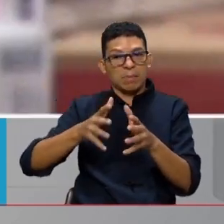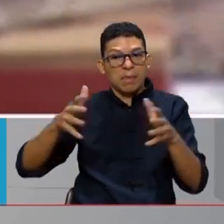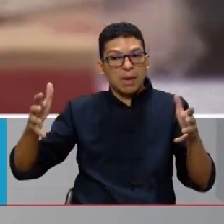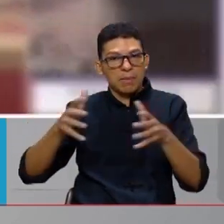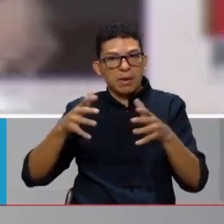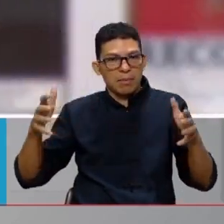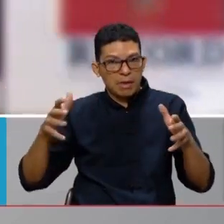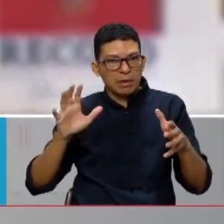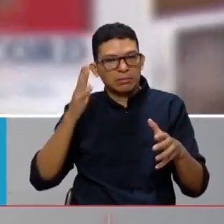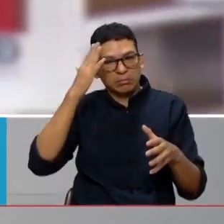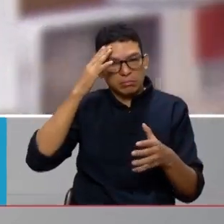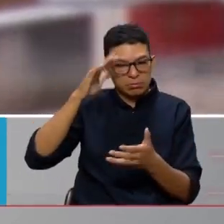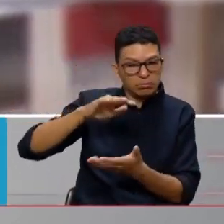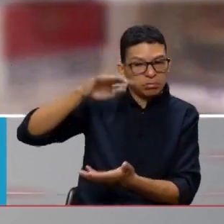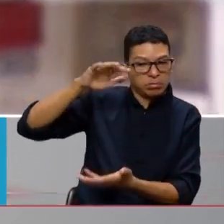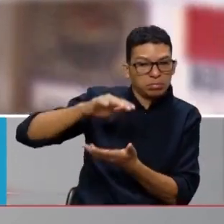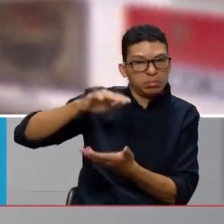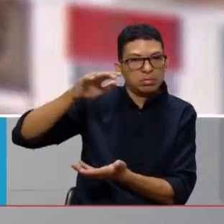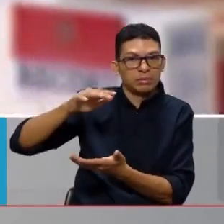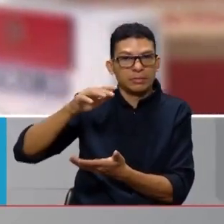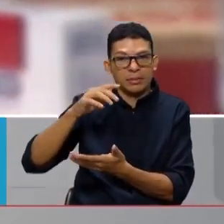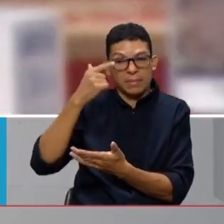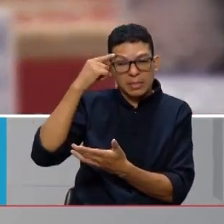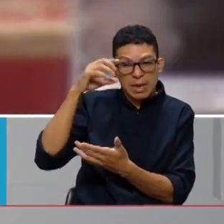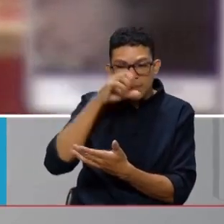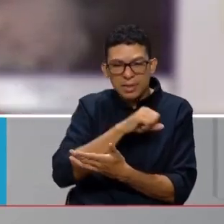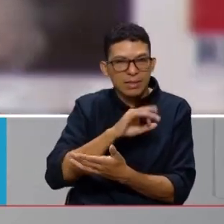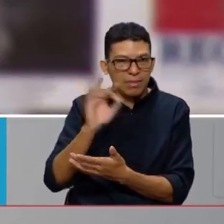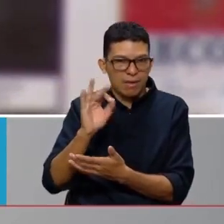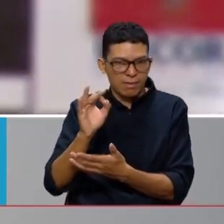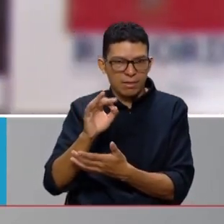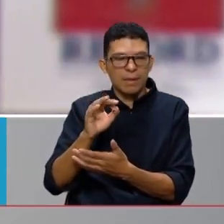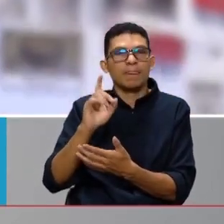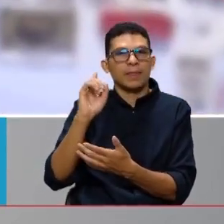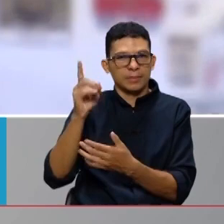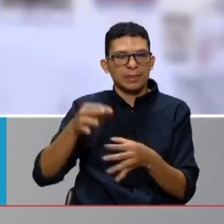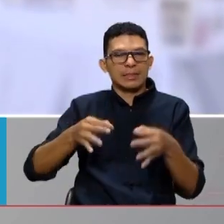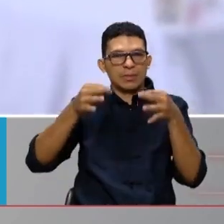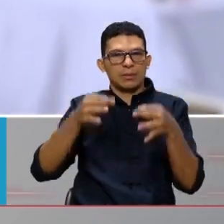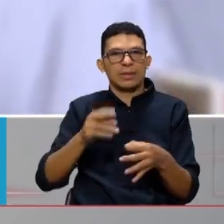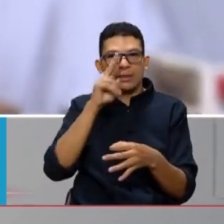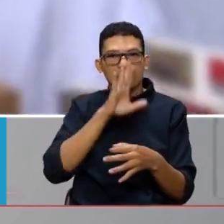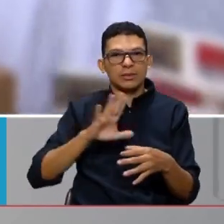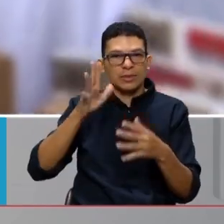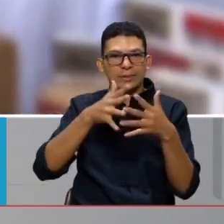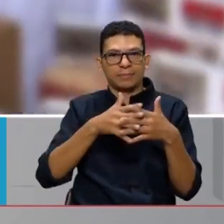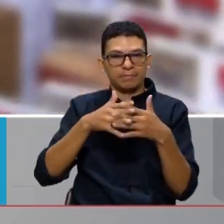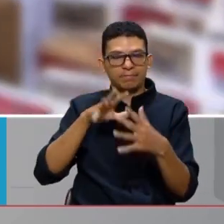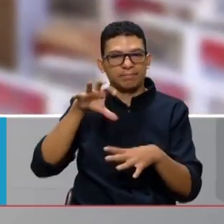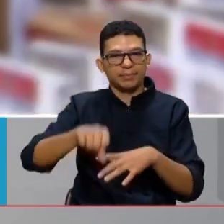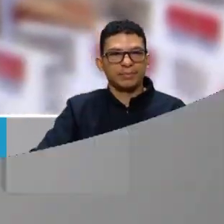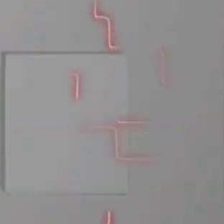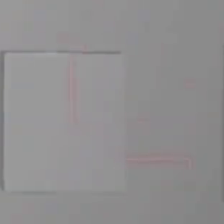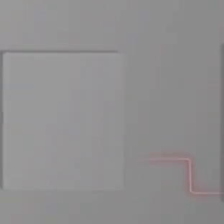no levantar sospechas. En el operativo participó la Agencia de Investigaciones de Seguridad Nacional de los Estados Unidos.